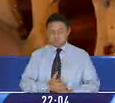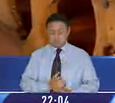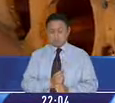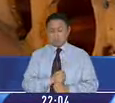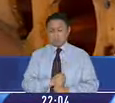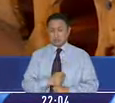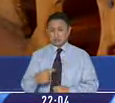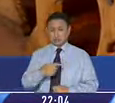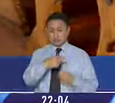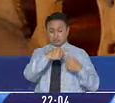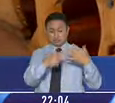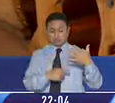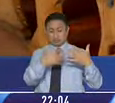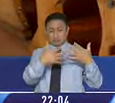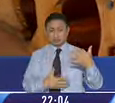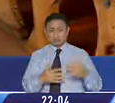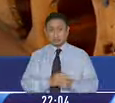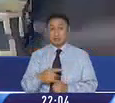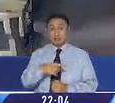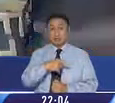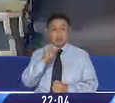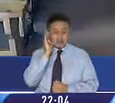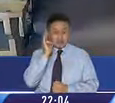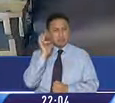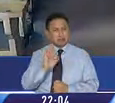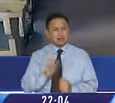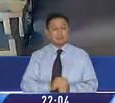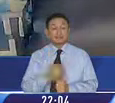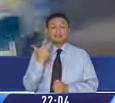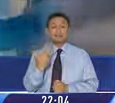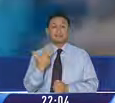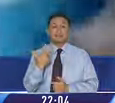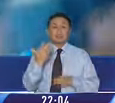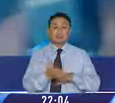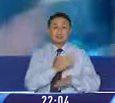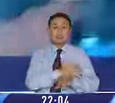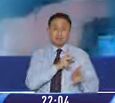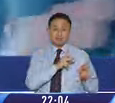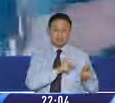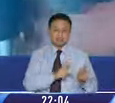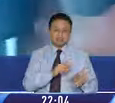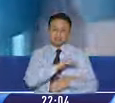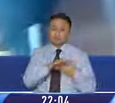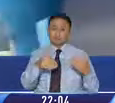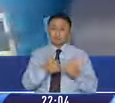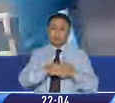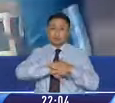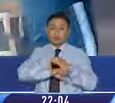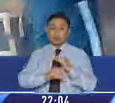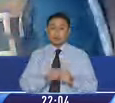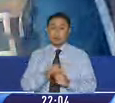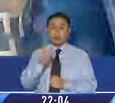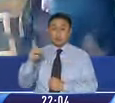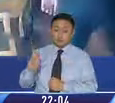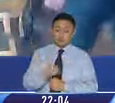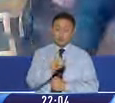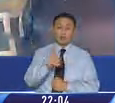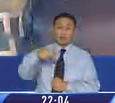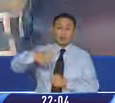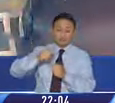es amplio y según los comensales la sazón buena. Los tres sujetos como que planificaron milimétricamente el robo, uno se fue directo a la